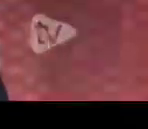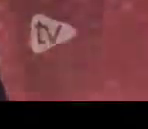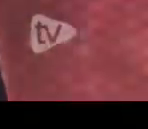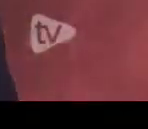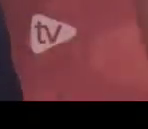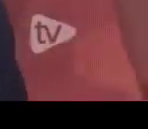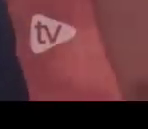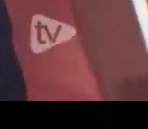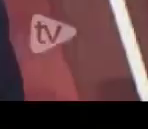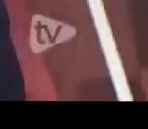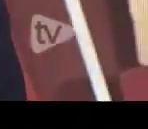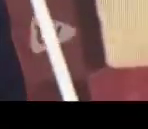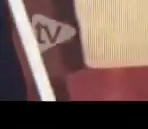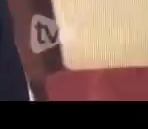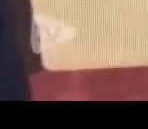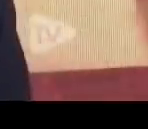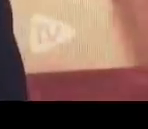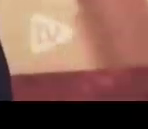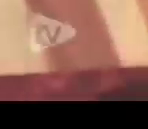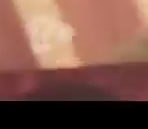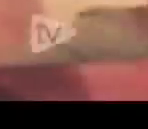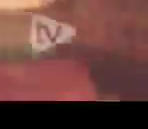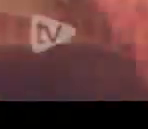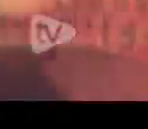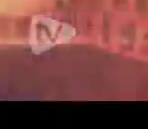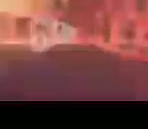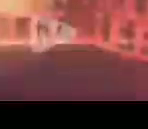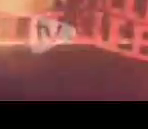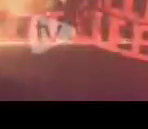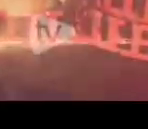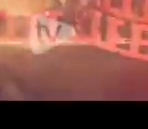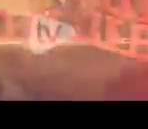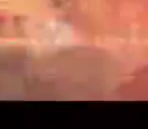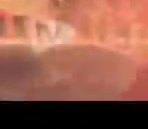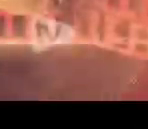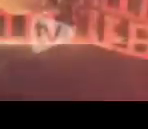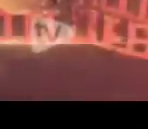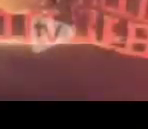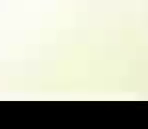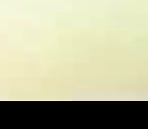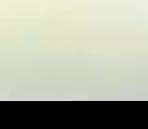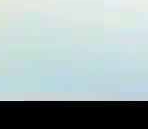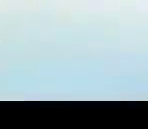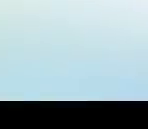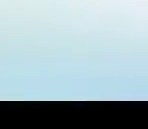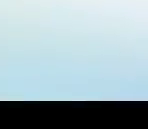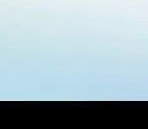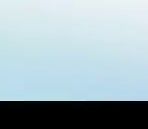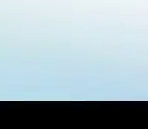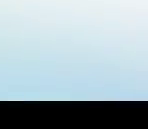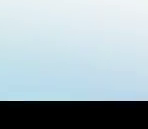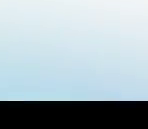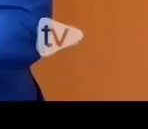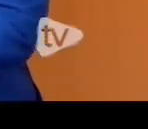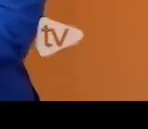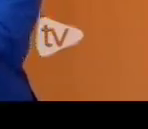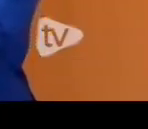domingo en Derechos Reservados, periodismo sobre periodismo. Este domingo a las 9 de la noche por Ecuador